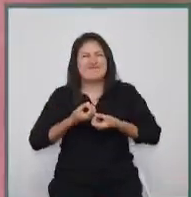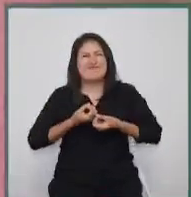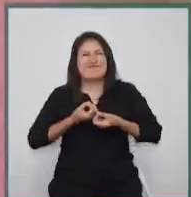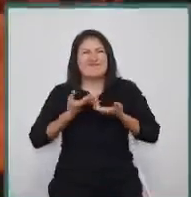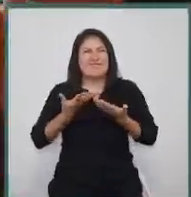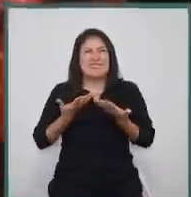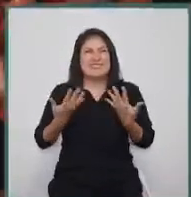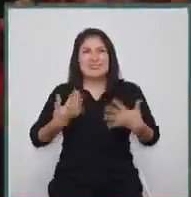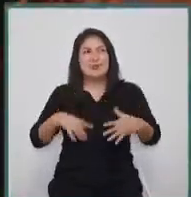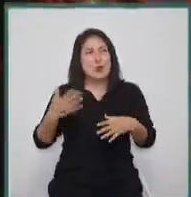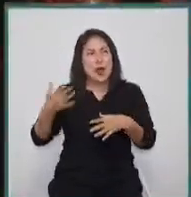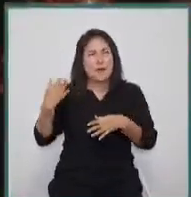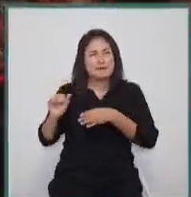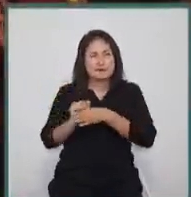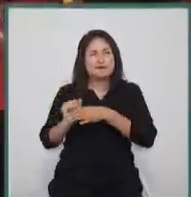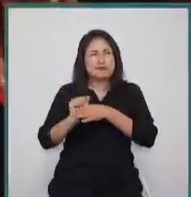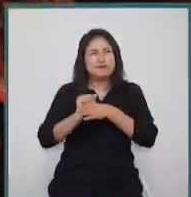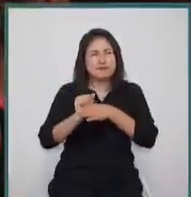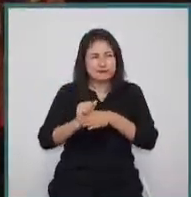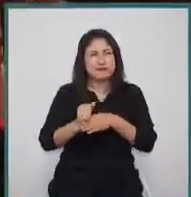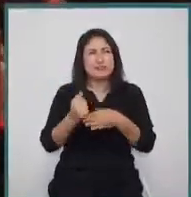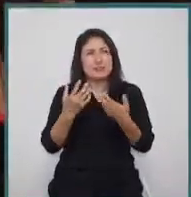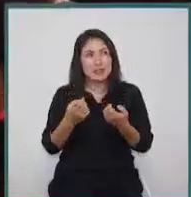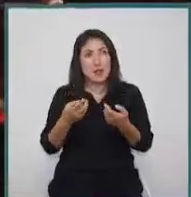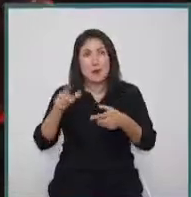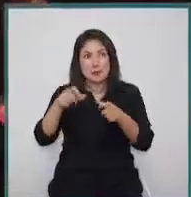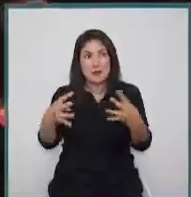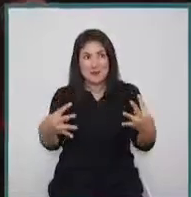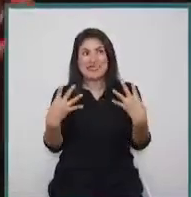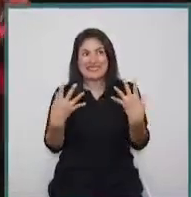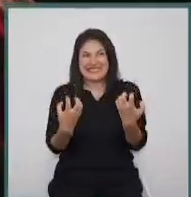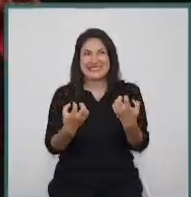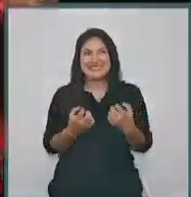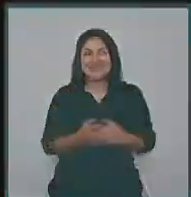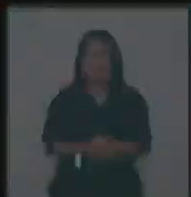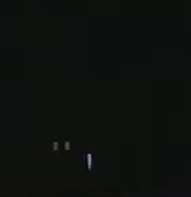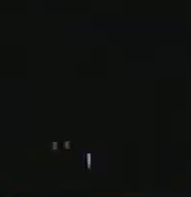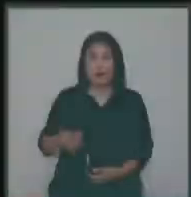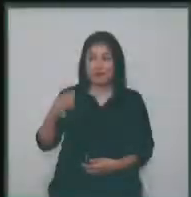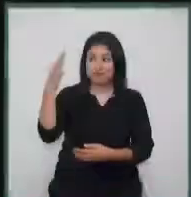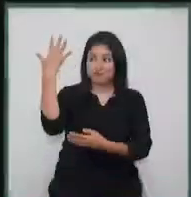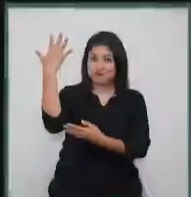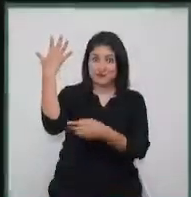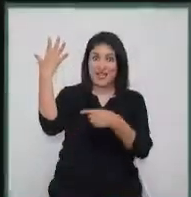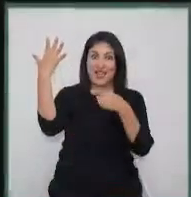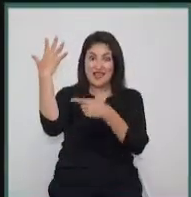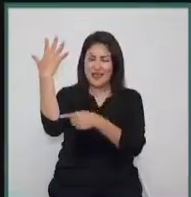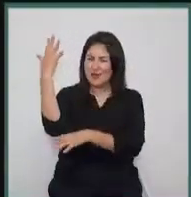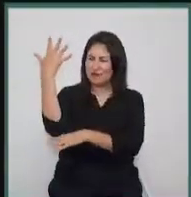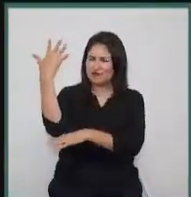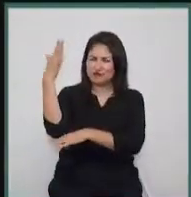mucho por dar con las danzas que hemos traído, con el trabajo que estamos haciendo. Y nada, entusiasmados para que la gente nos vea. Ella es una palmera.